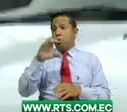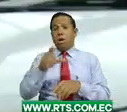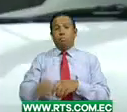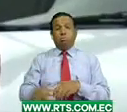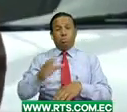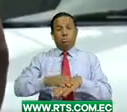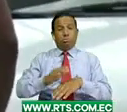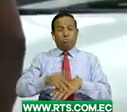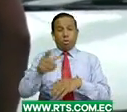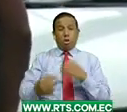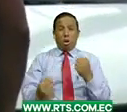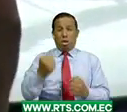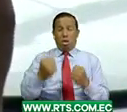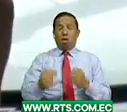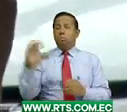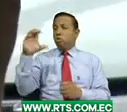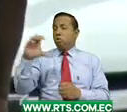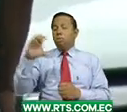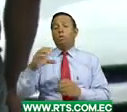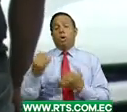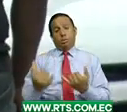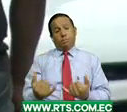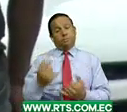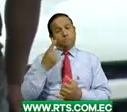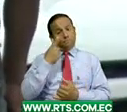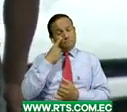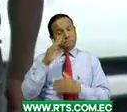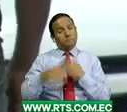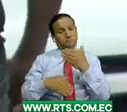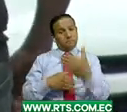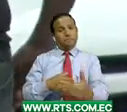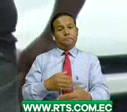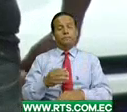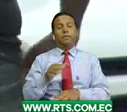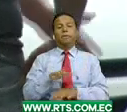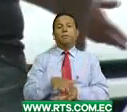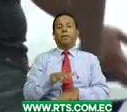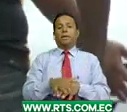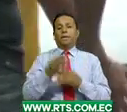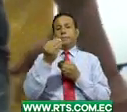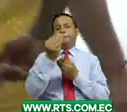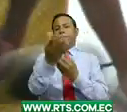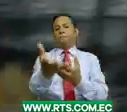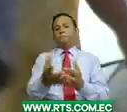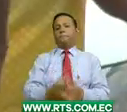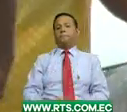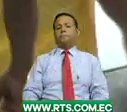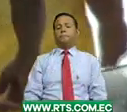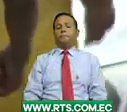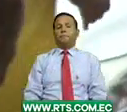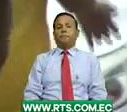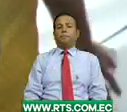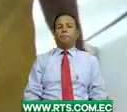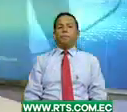que enluta una familia orense. Desde Machala, informó Richard Ceballos.